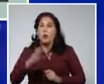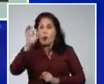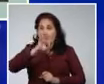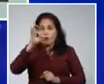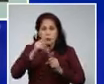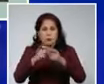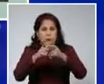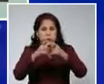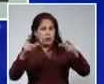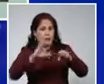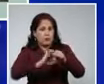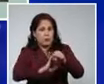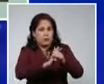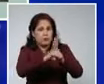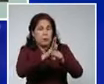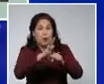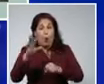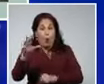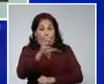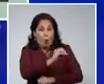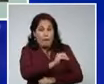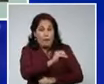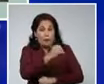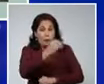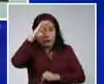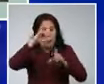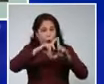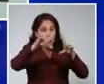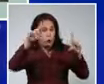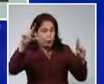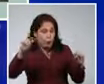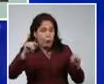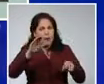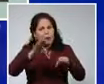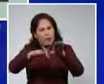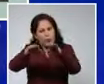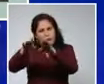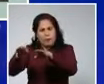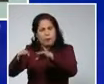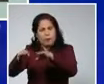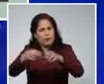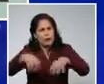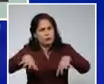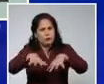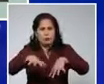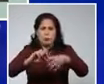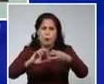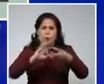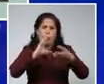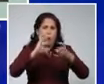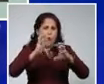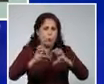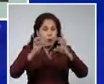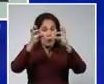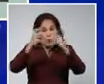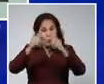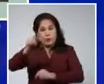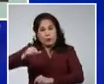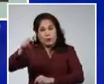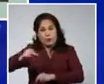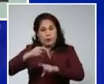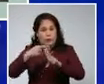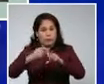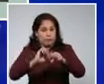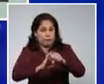elevados, pero de todos los territorios, en dependencia de su complejidad, del número de casos, de